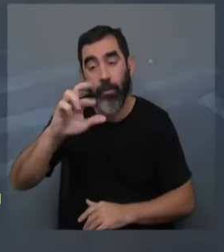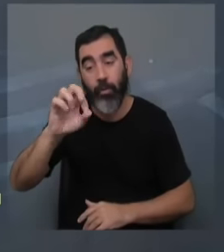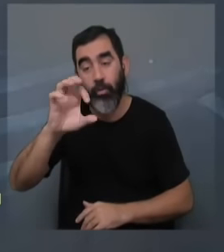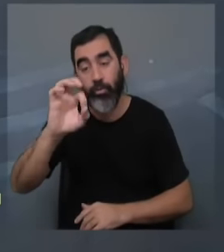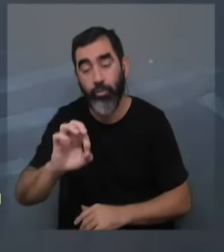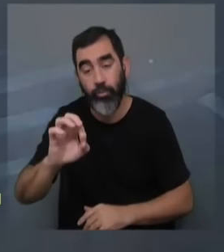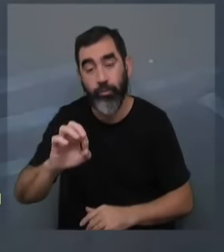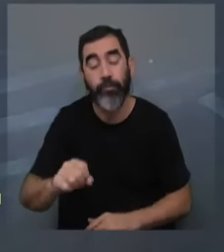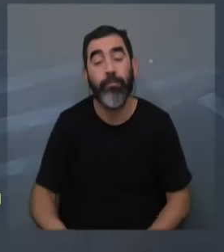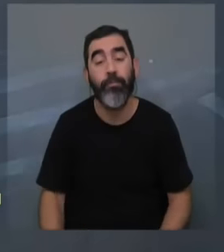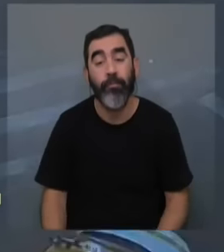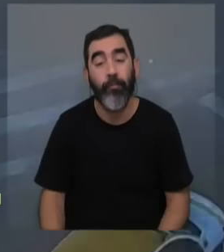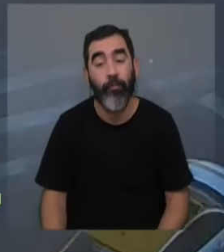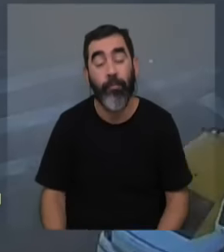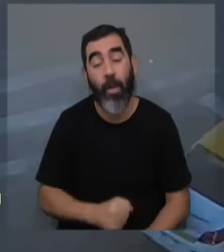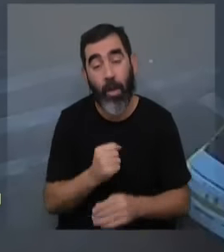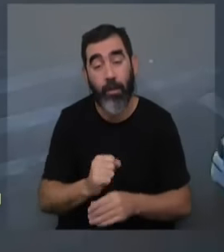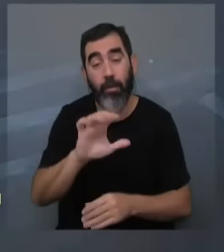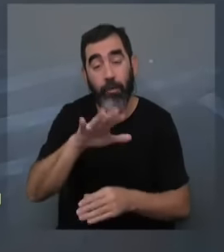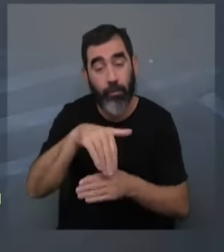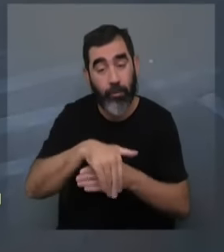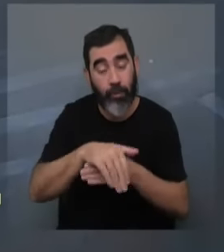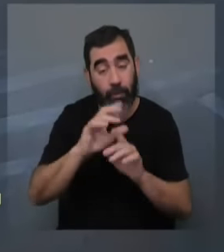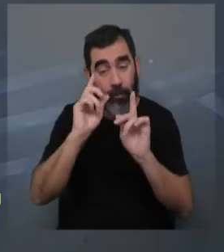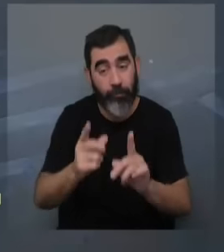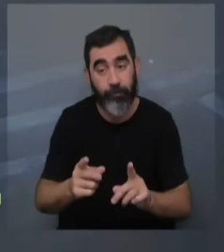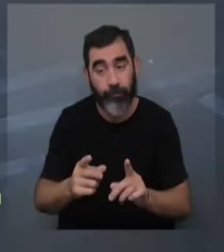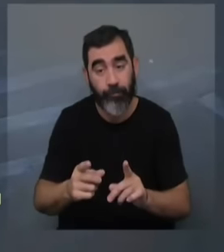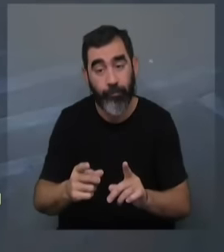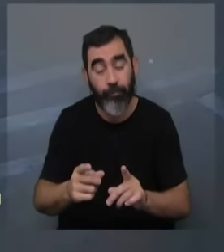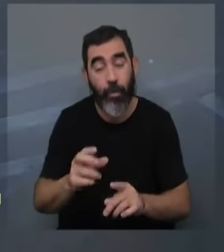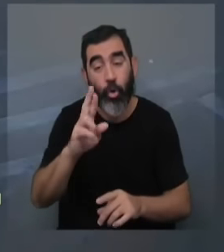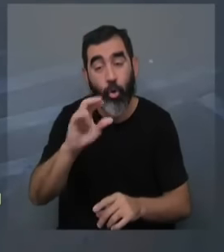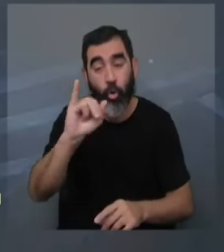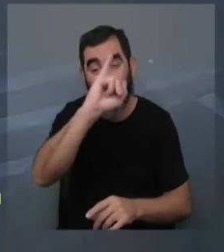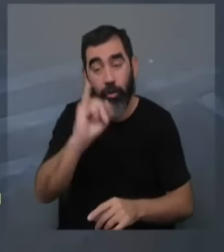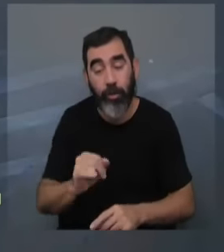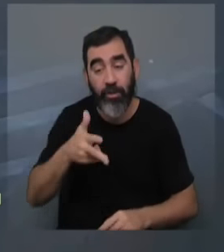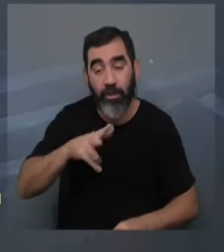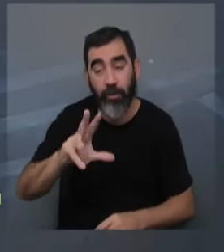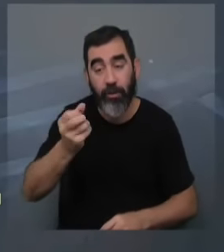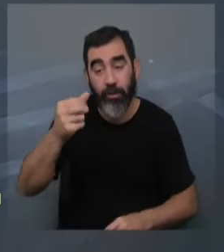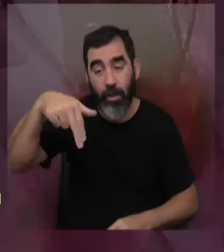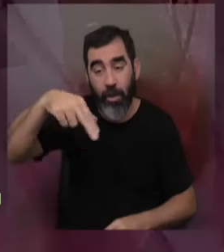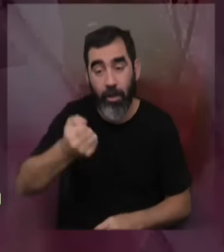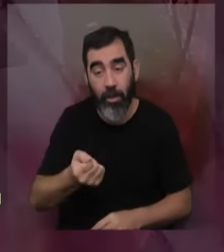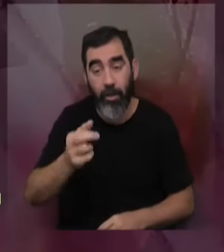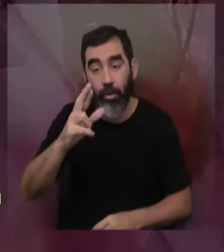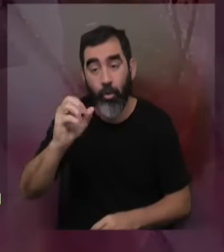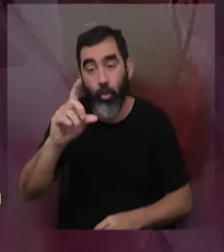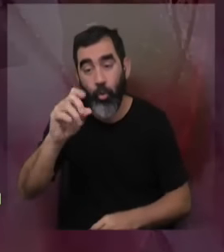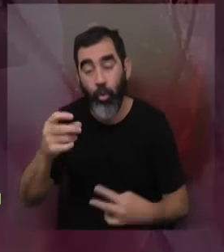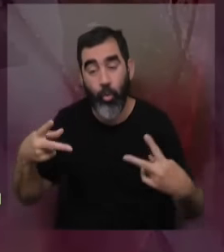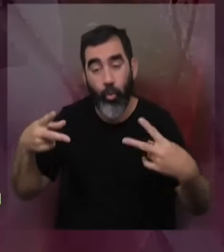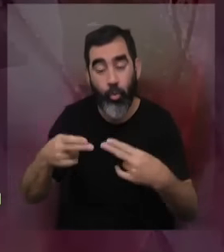salterain hasta Miguel del corro también hasta las 5 de la tarde y Juan Rodríguez desde Chana hasta rodó tampoco se podrá